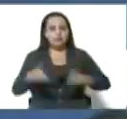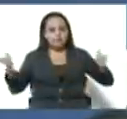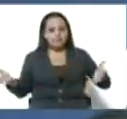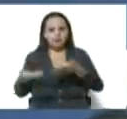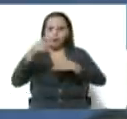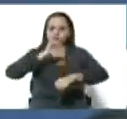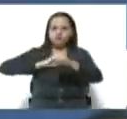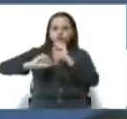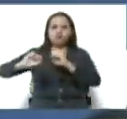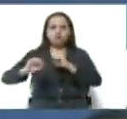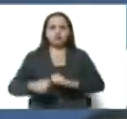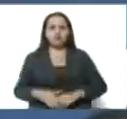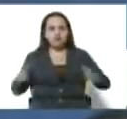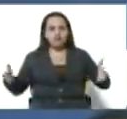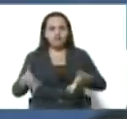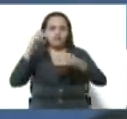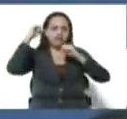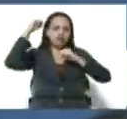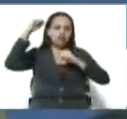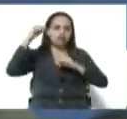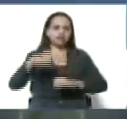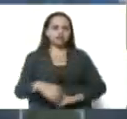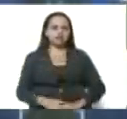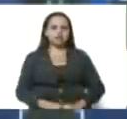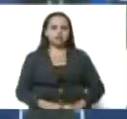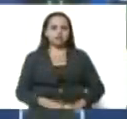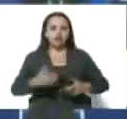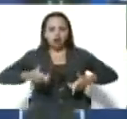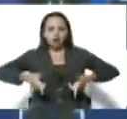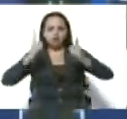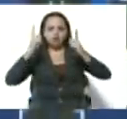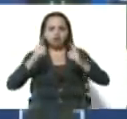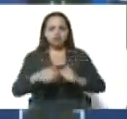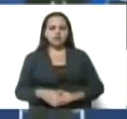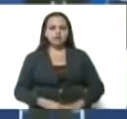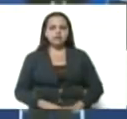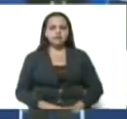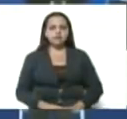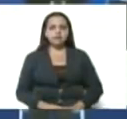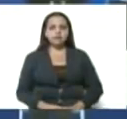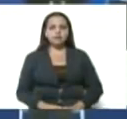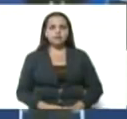combate y vamos a la victoria autorizado general